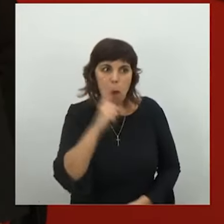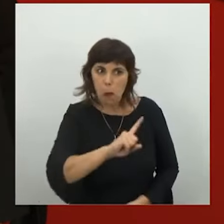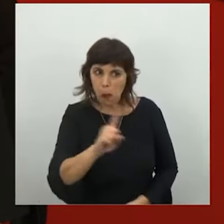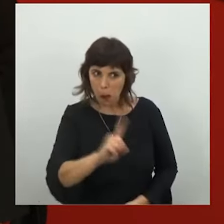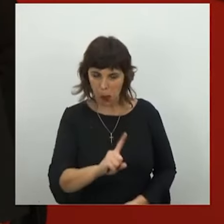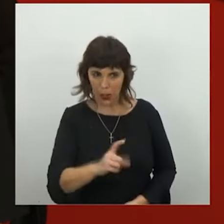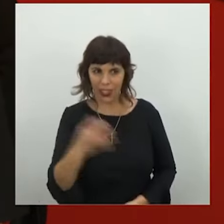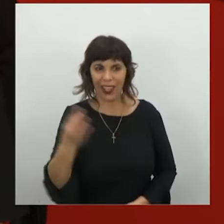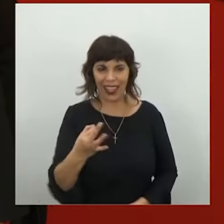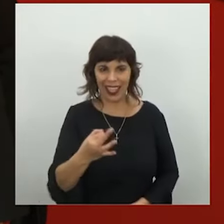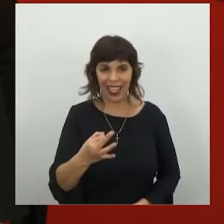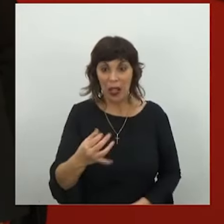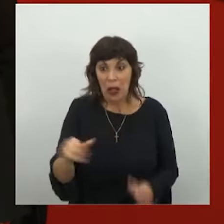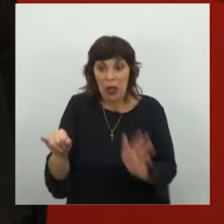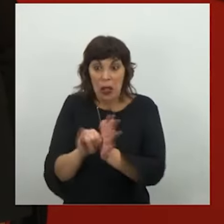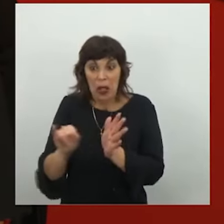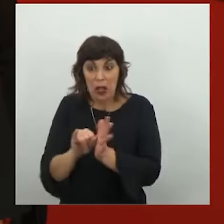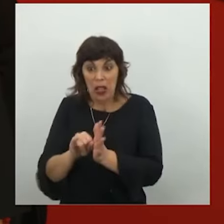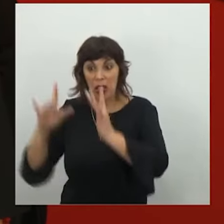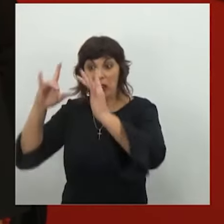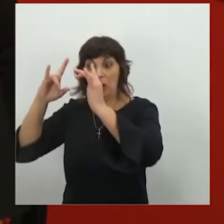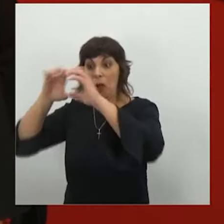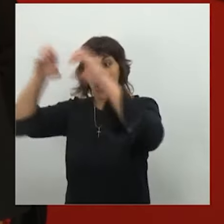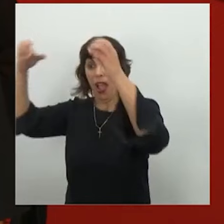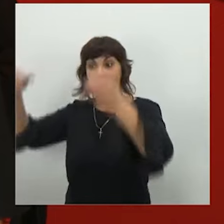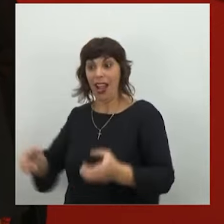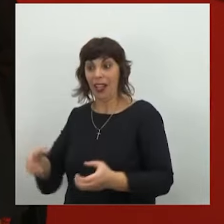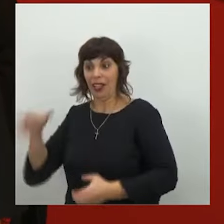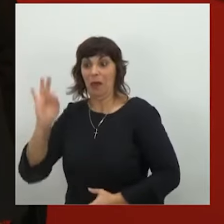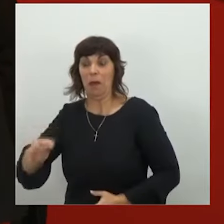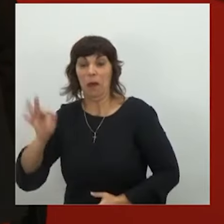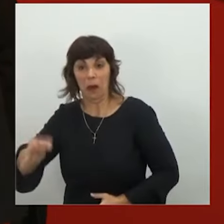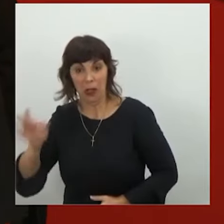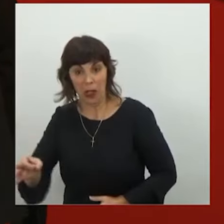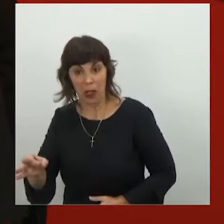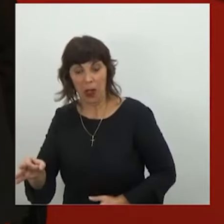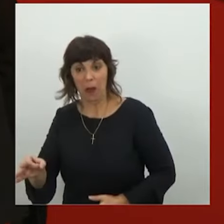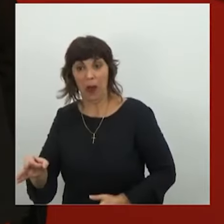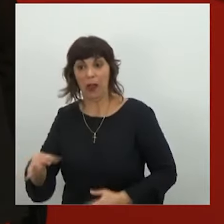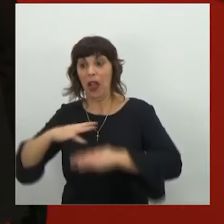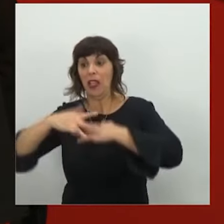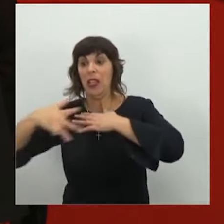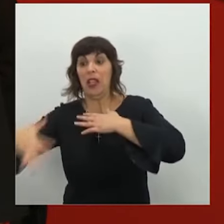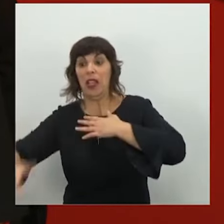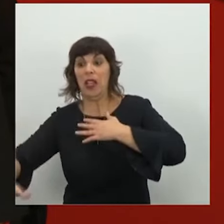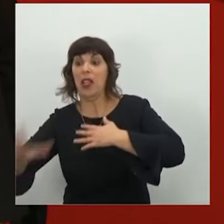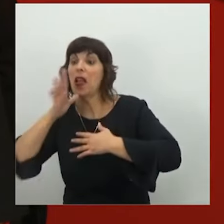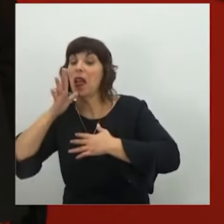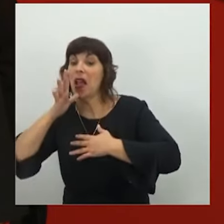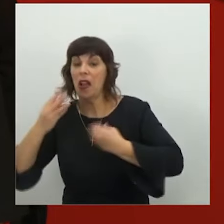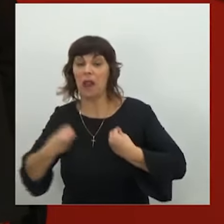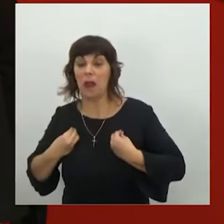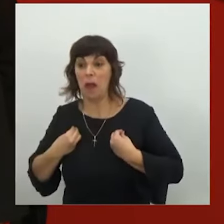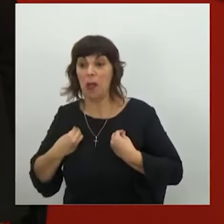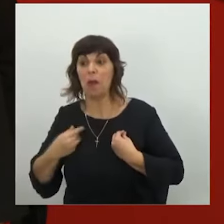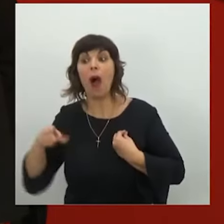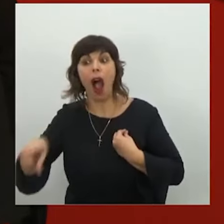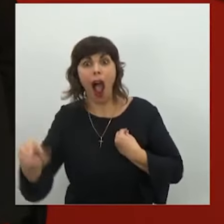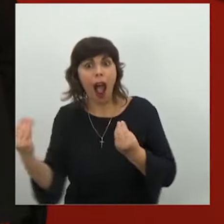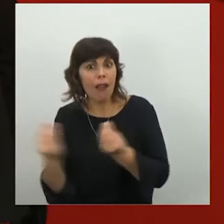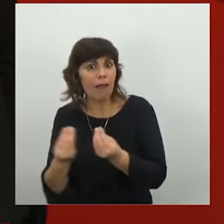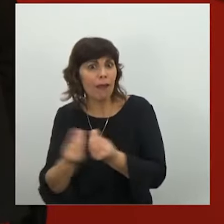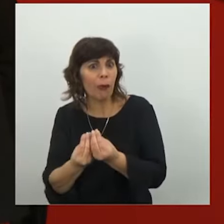templo y el verdadero río de agua viva,